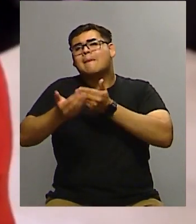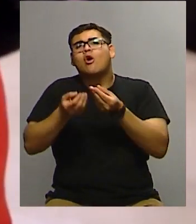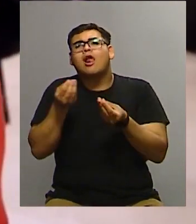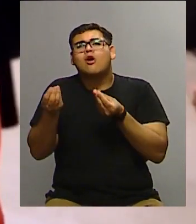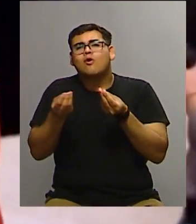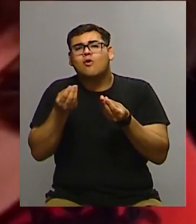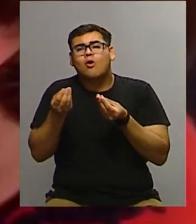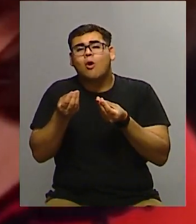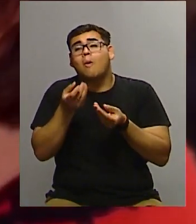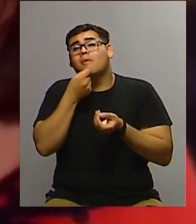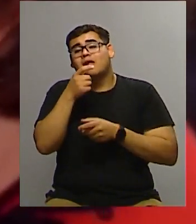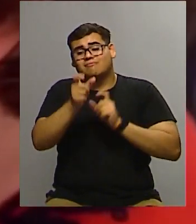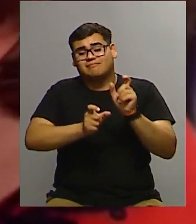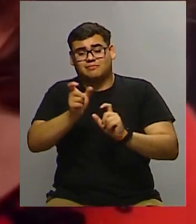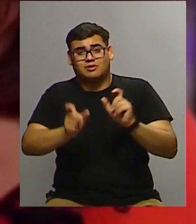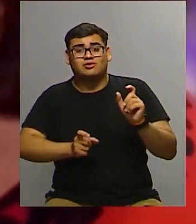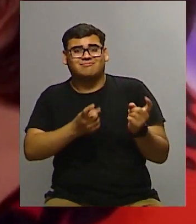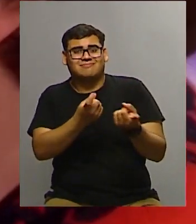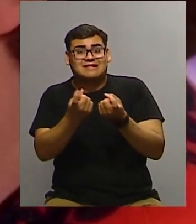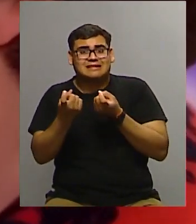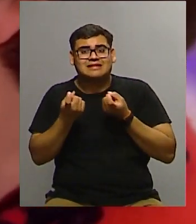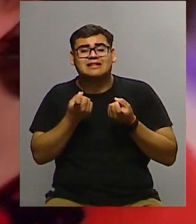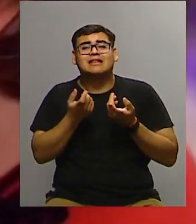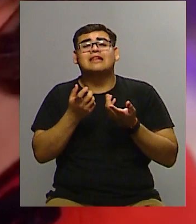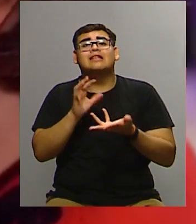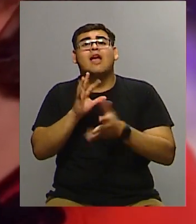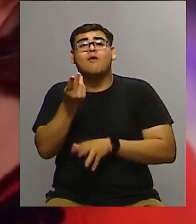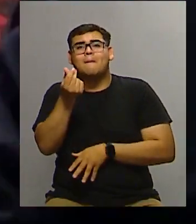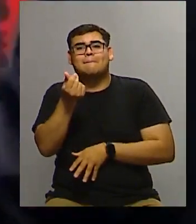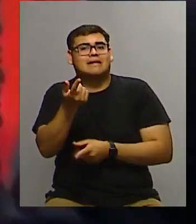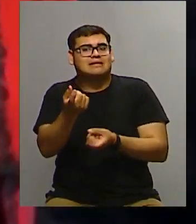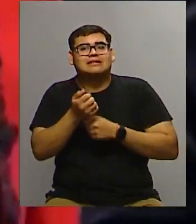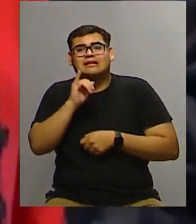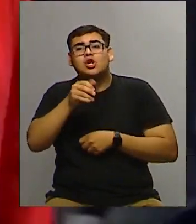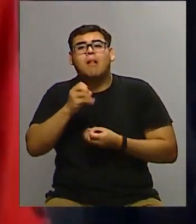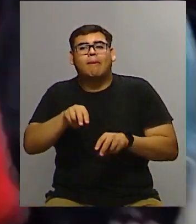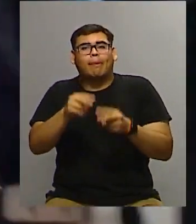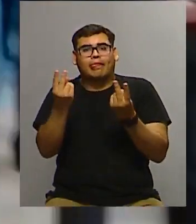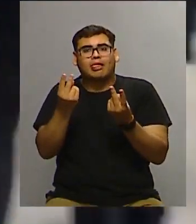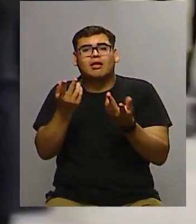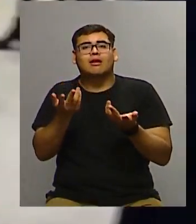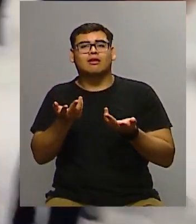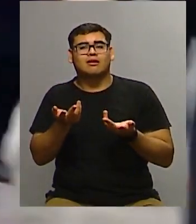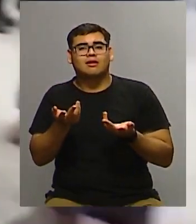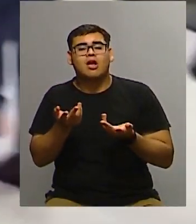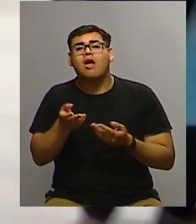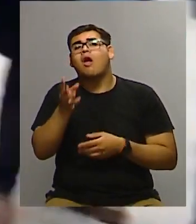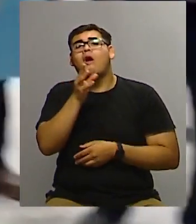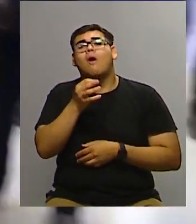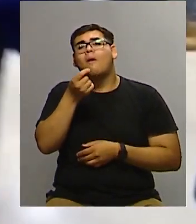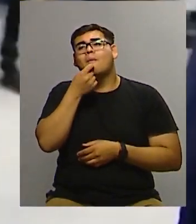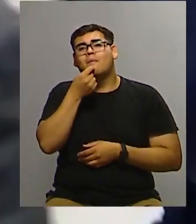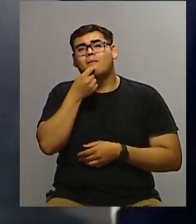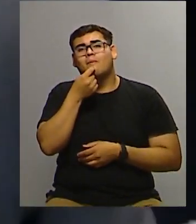necesidad de la gente de llegar a fin de mes con cumplir con los requerimientos